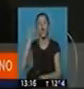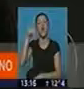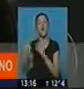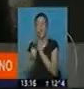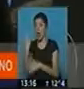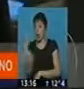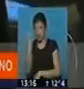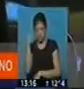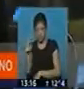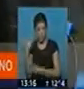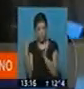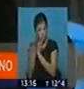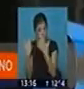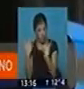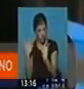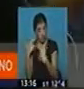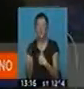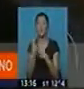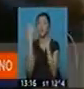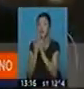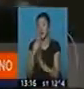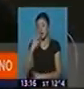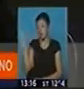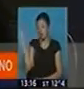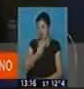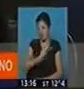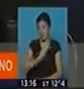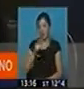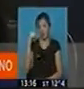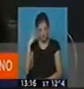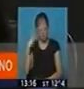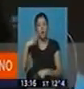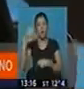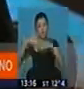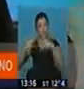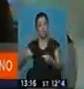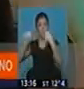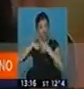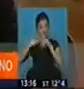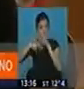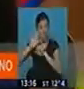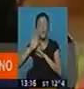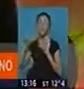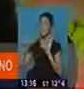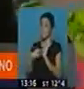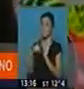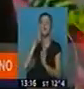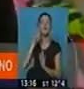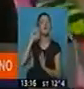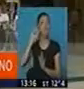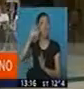análisis de lo que consideran, bueno, sí, una derrota, esperaban muchísimo más, Pablo Iglesias, sin embargo, fue ratificado en su